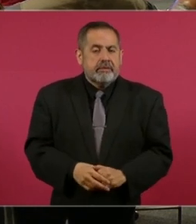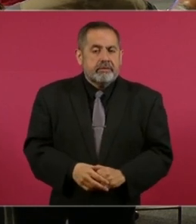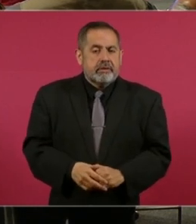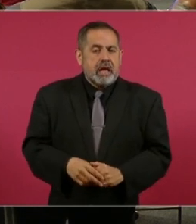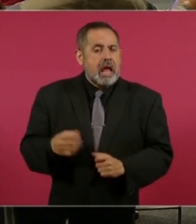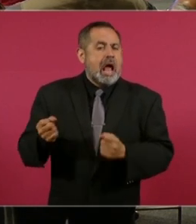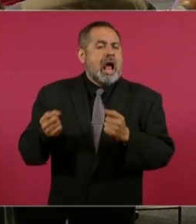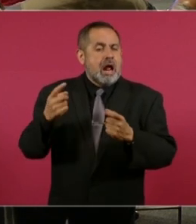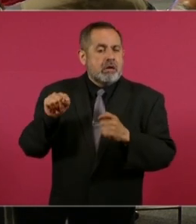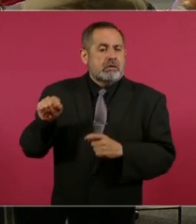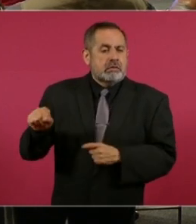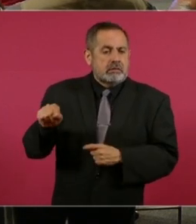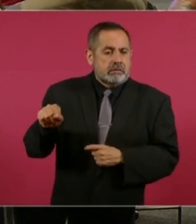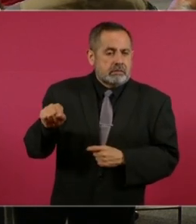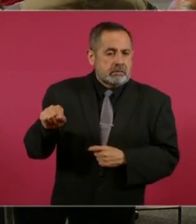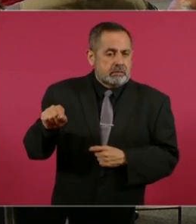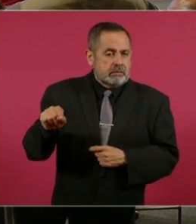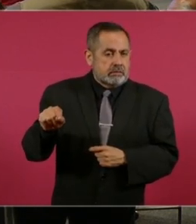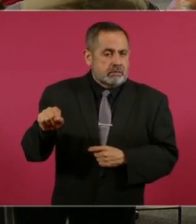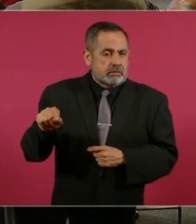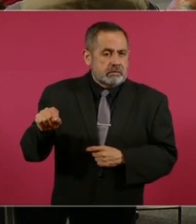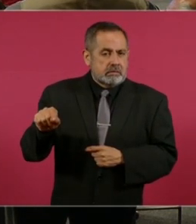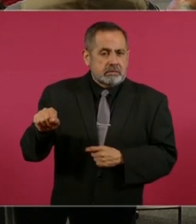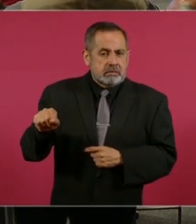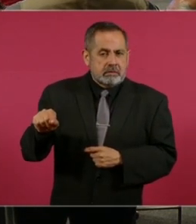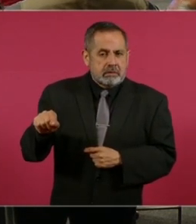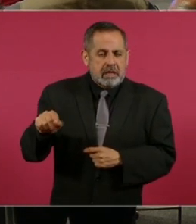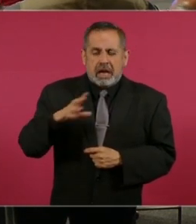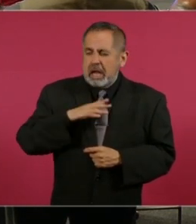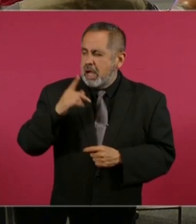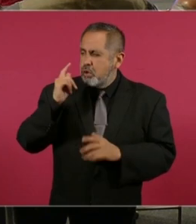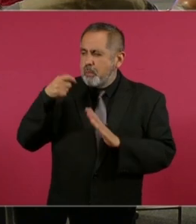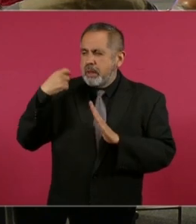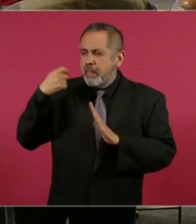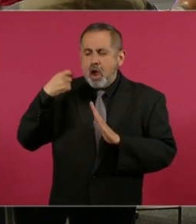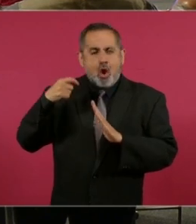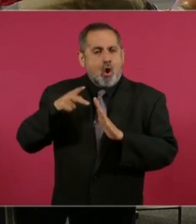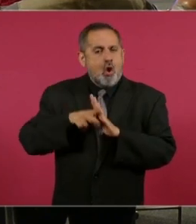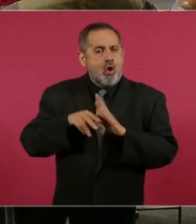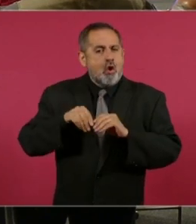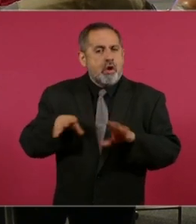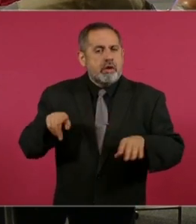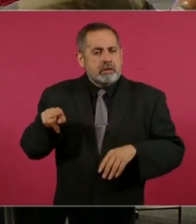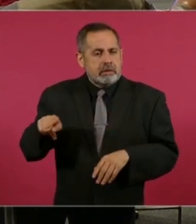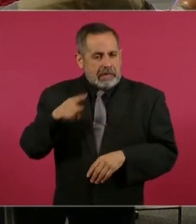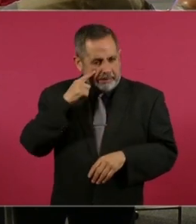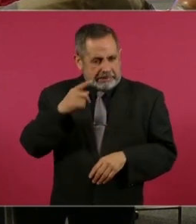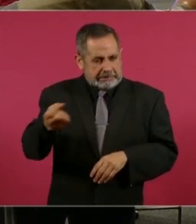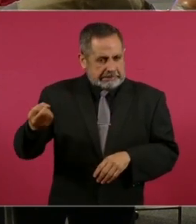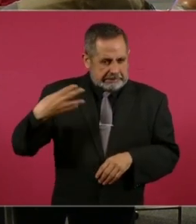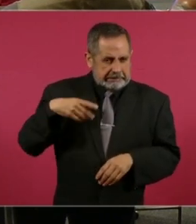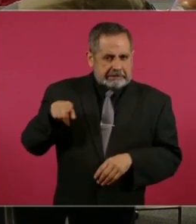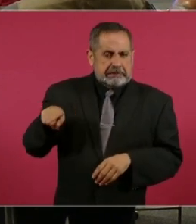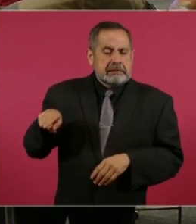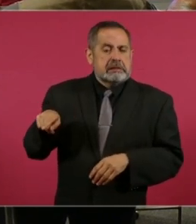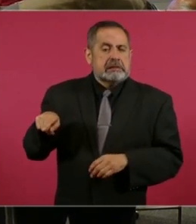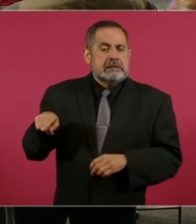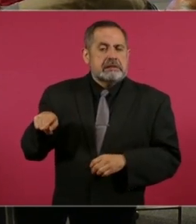Tenemos casos, hay hasta un video, a ver si te lo manda,